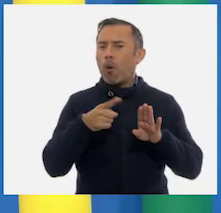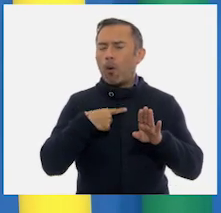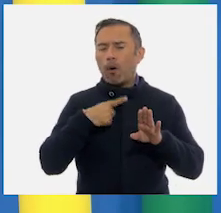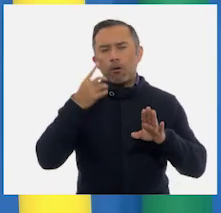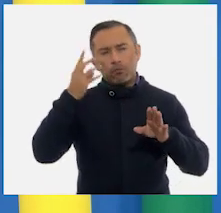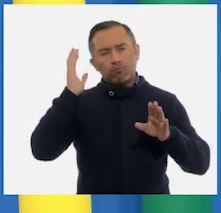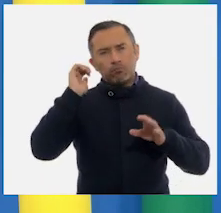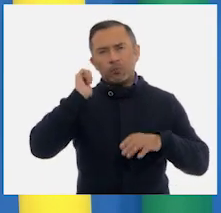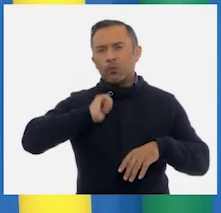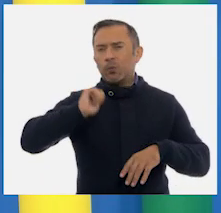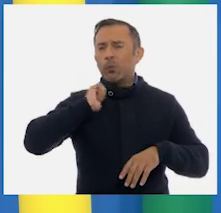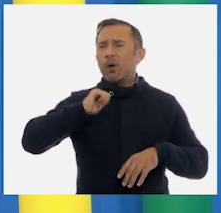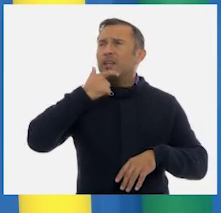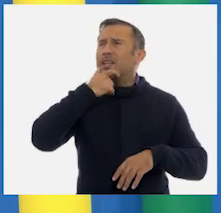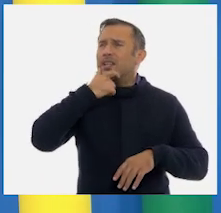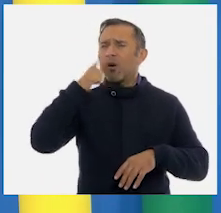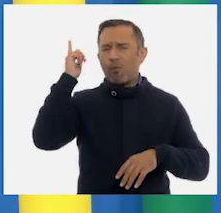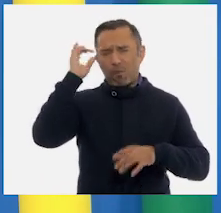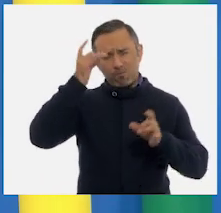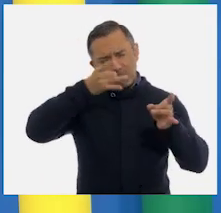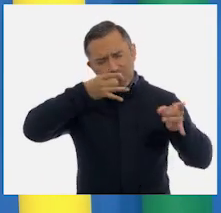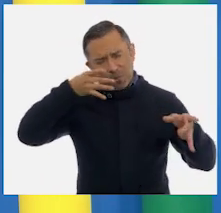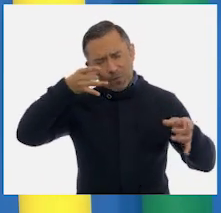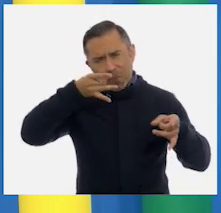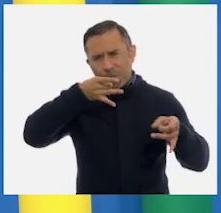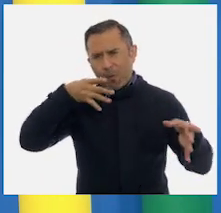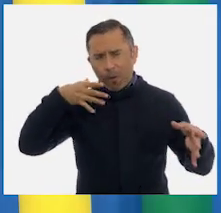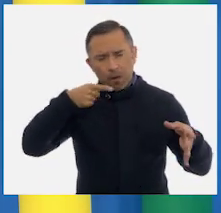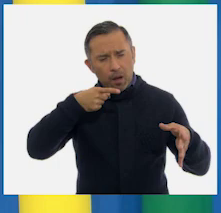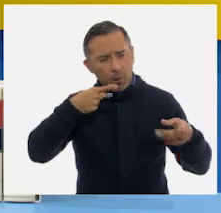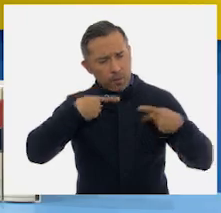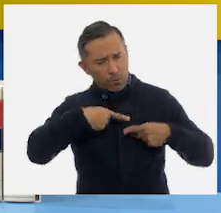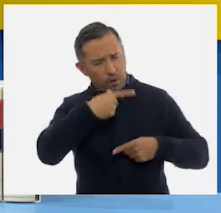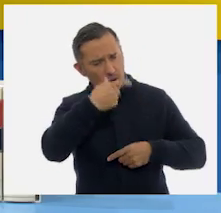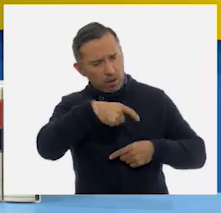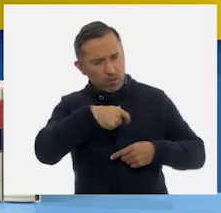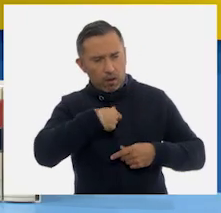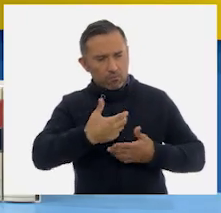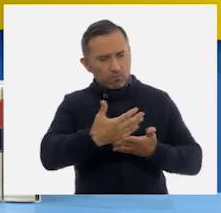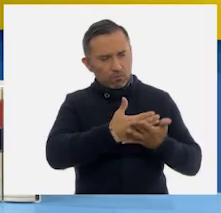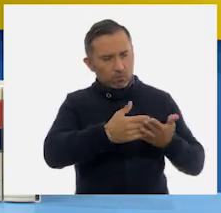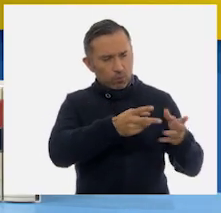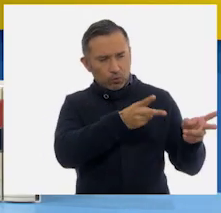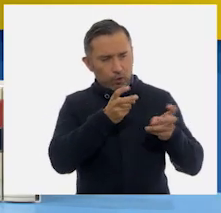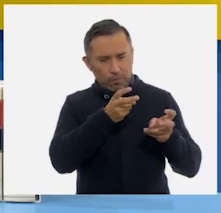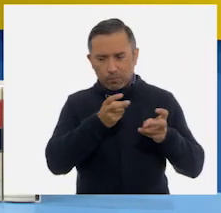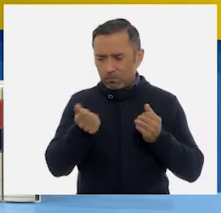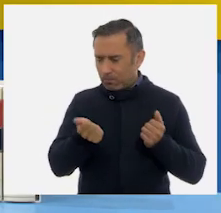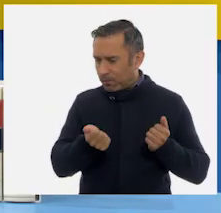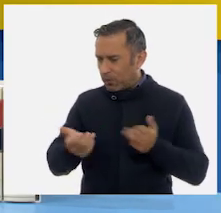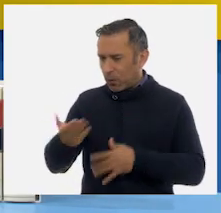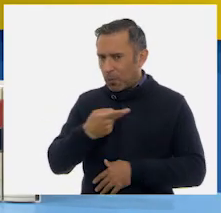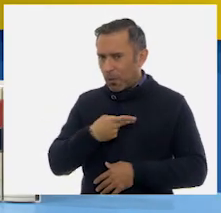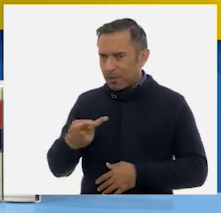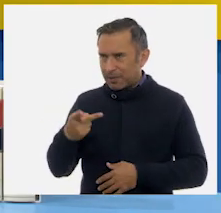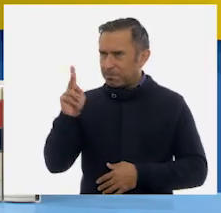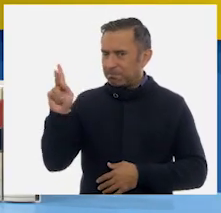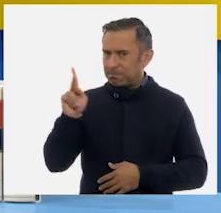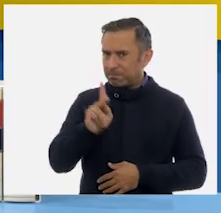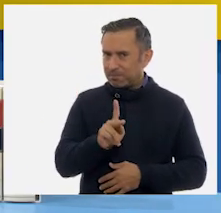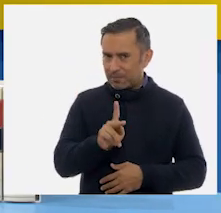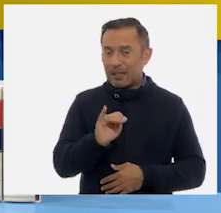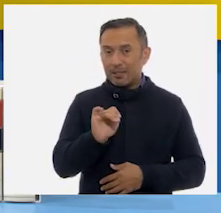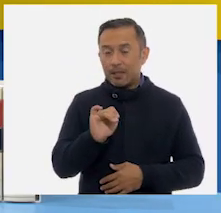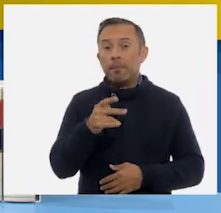folclore medieval inglés que robaba a los ricos para darle a los pobres. Así es, María. Pero recuerda que en contraste, como